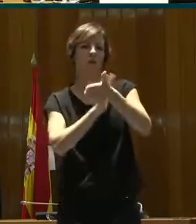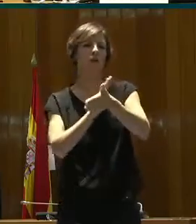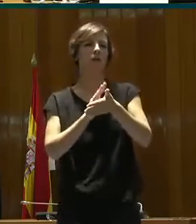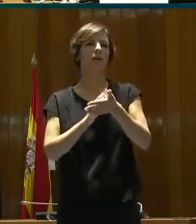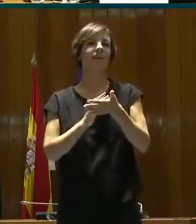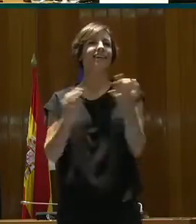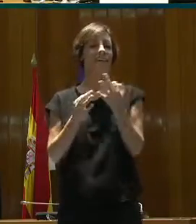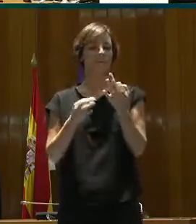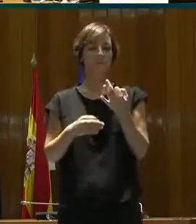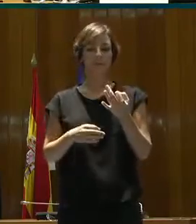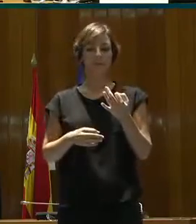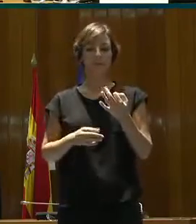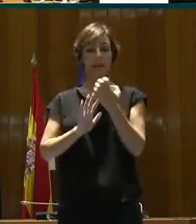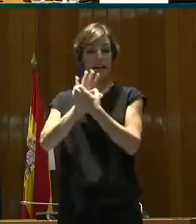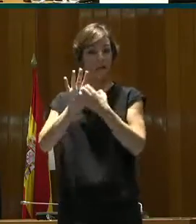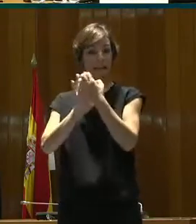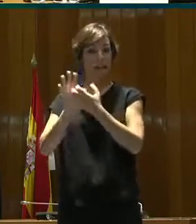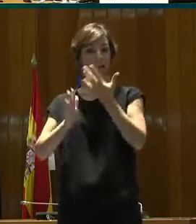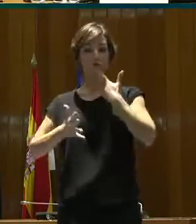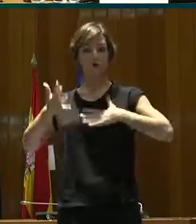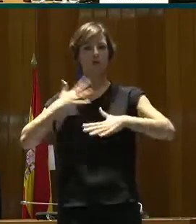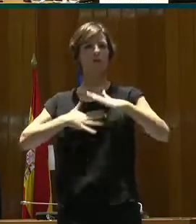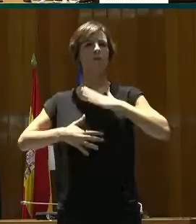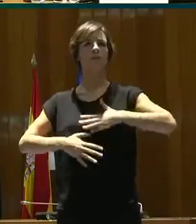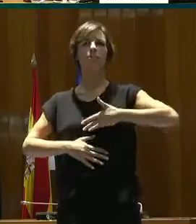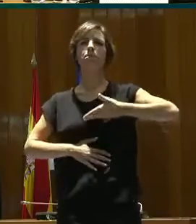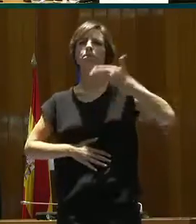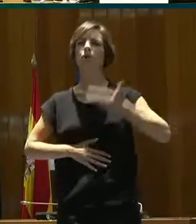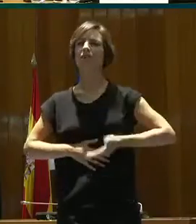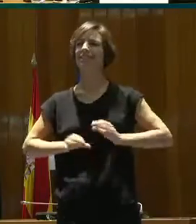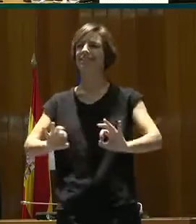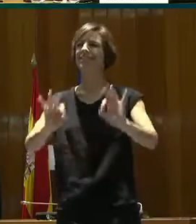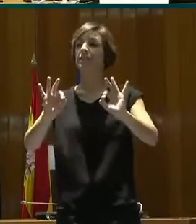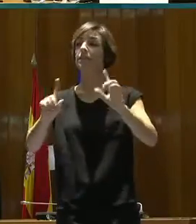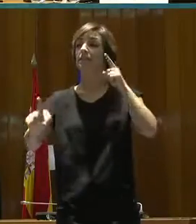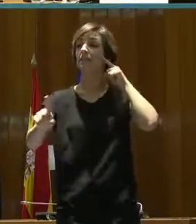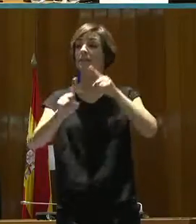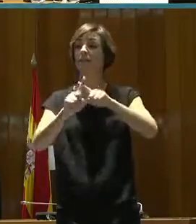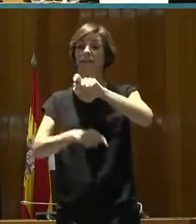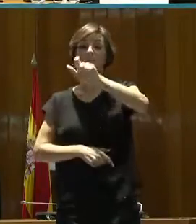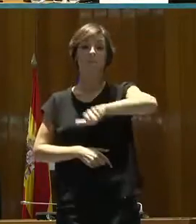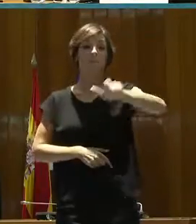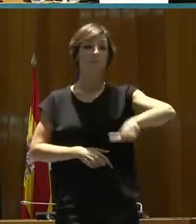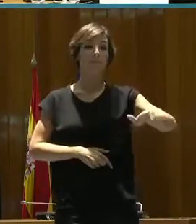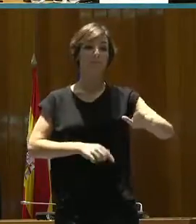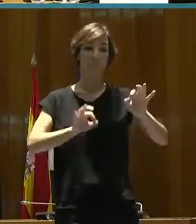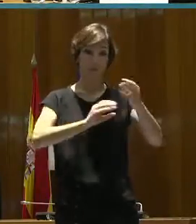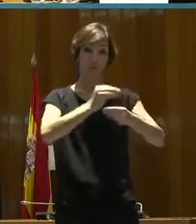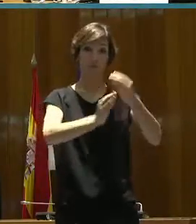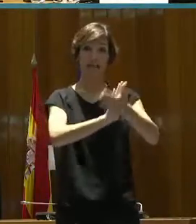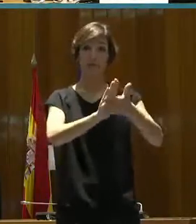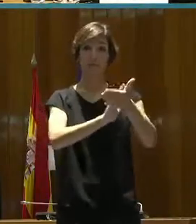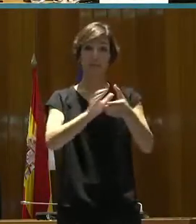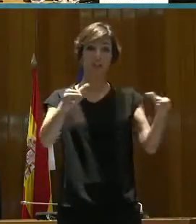contexto, es que el conocimiento gramatical también es especialmente importante para poblaciones especiales de signantes, a las que